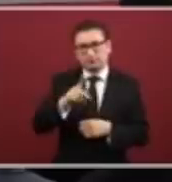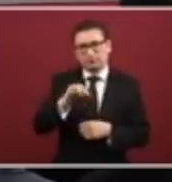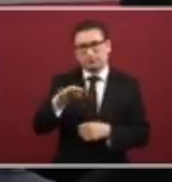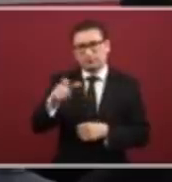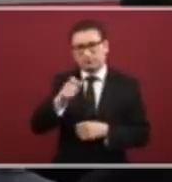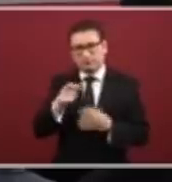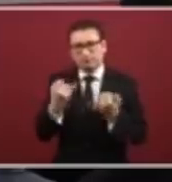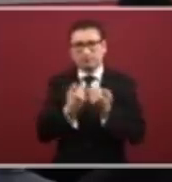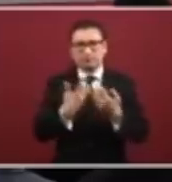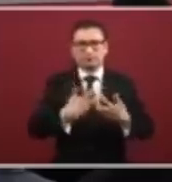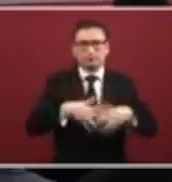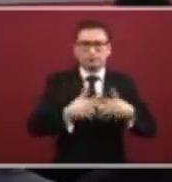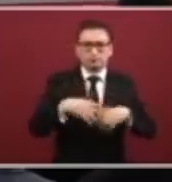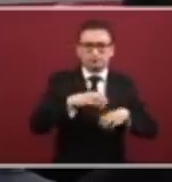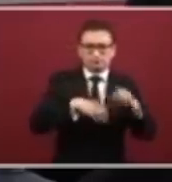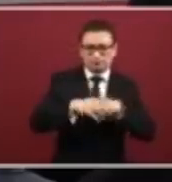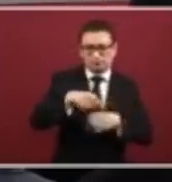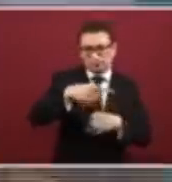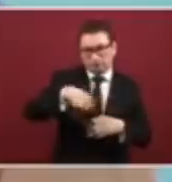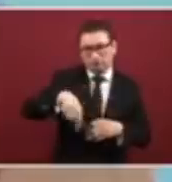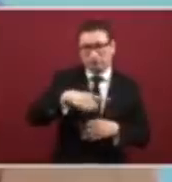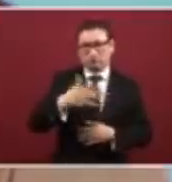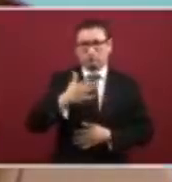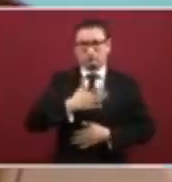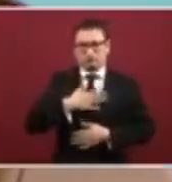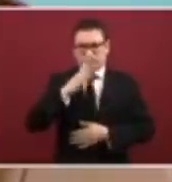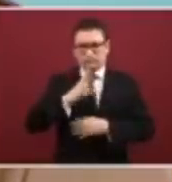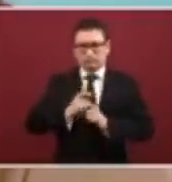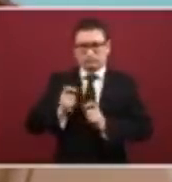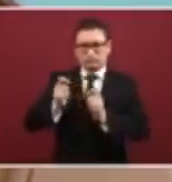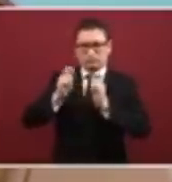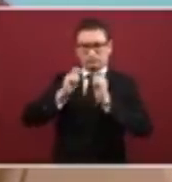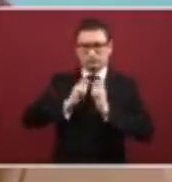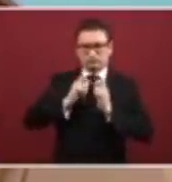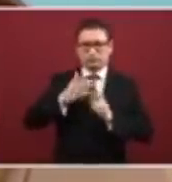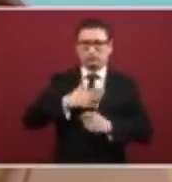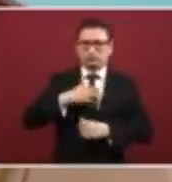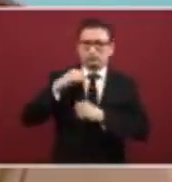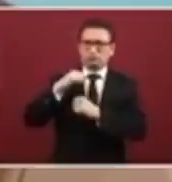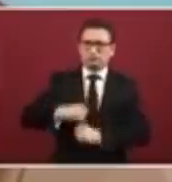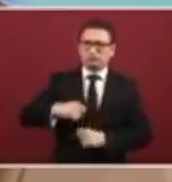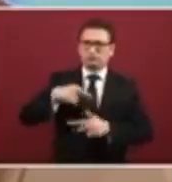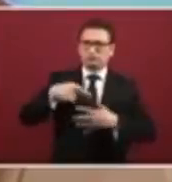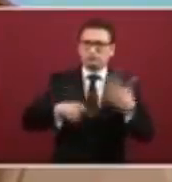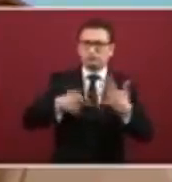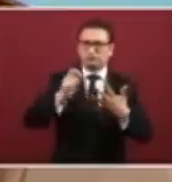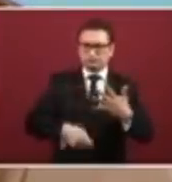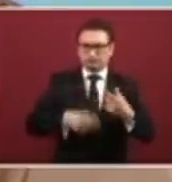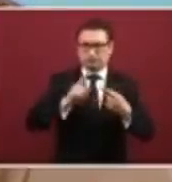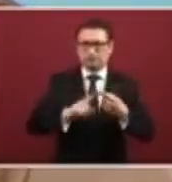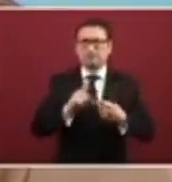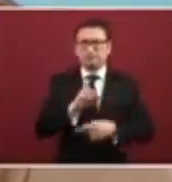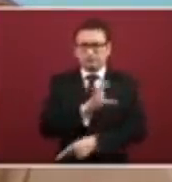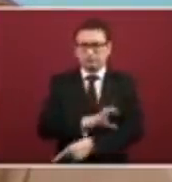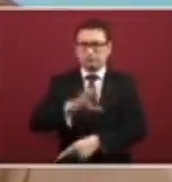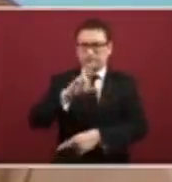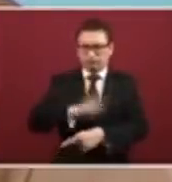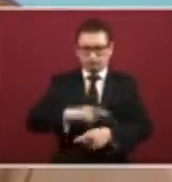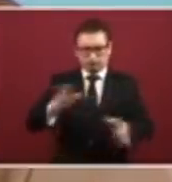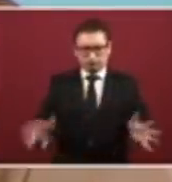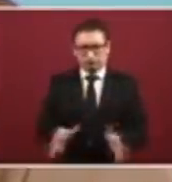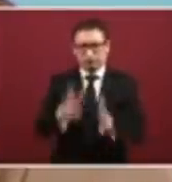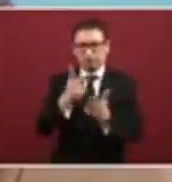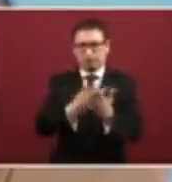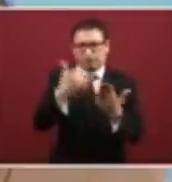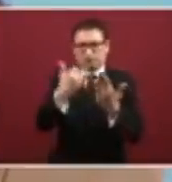del Estado del sector, tendré a mi cargo las siguientes atribuciones: coordinar y promover el proyecto